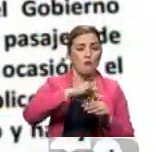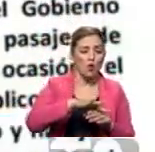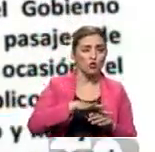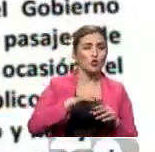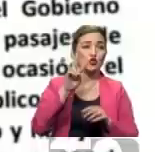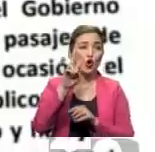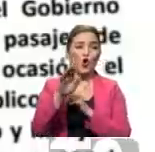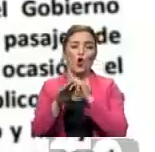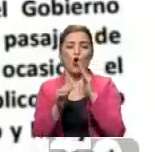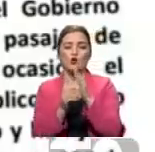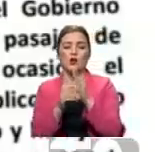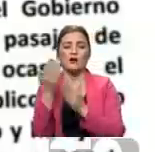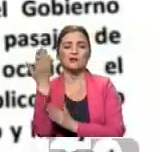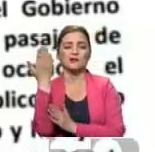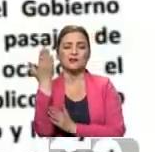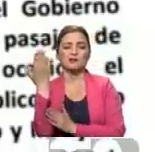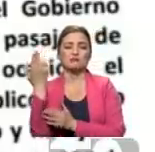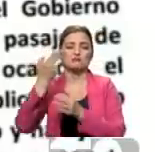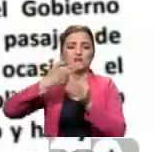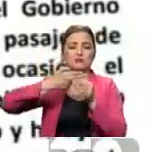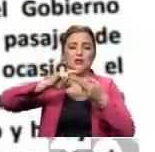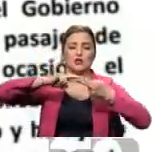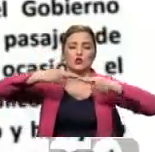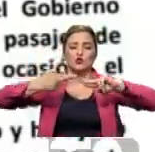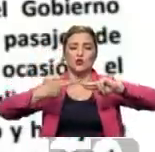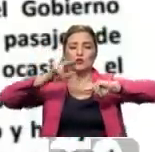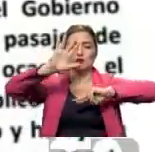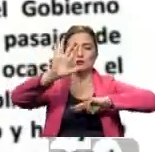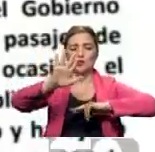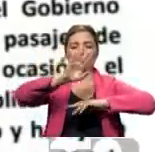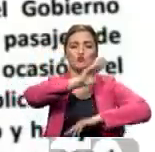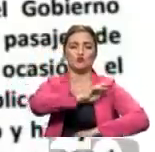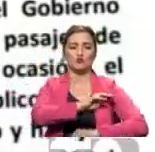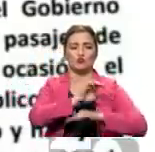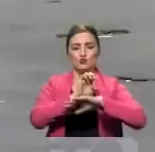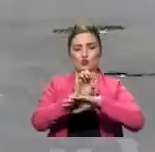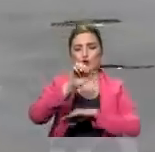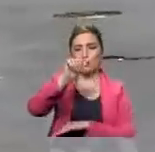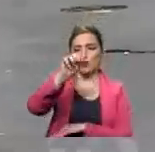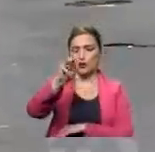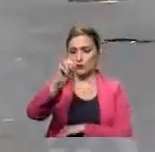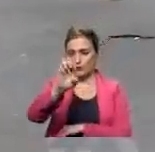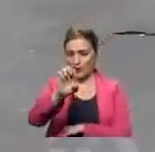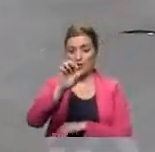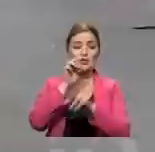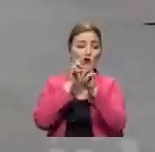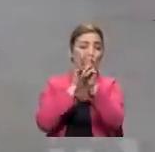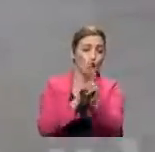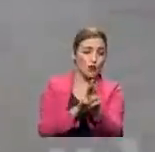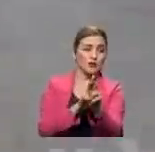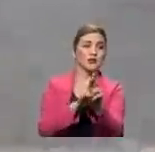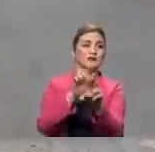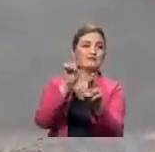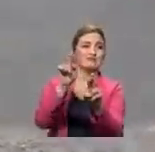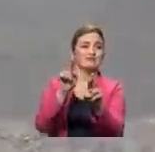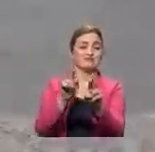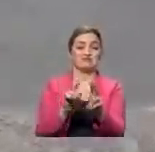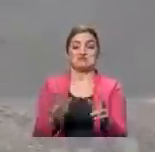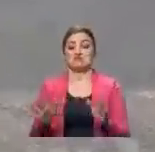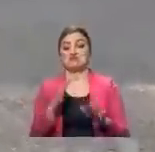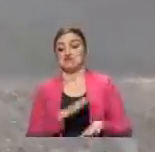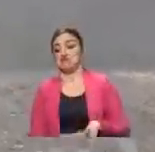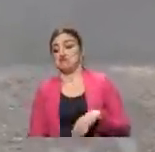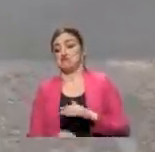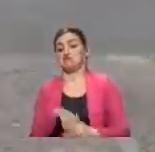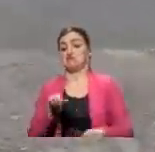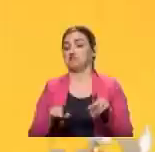varios alcaldes que pertenecen a la Regional 5 de la Asociación de Municipios del Ecuador, AME. En respuesta a la evasión de competencias planteada